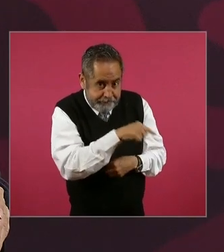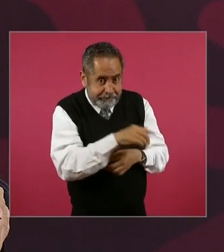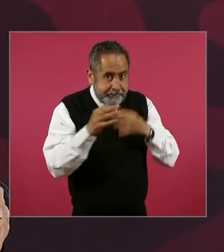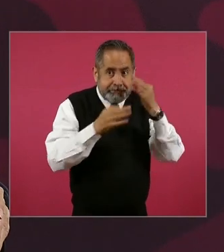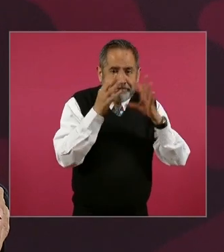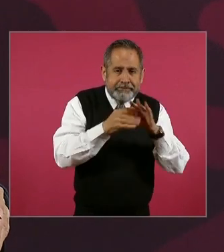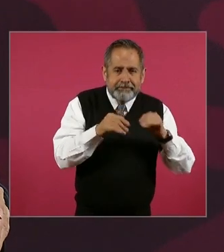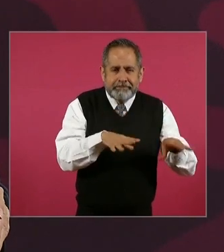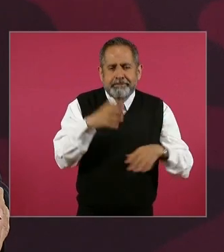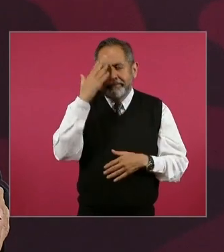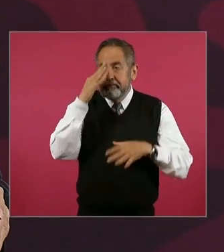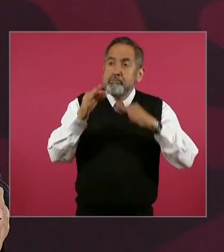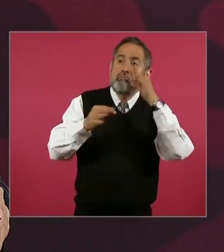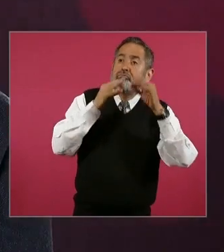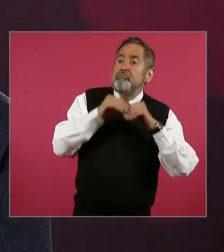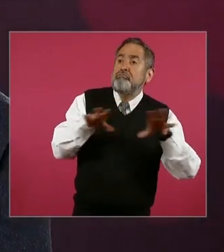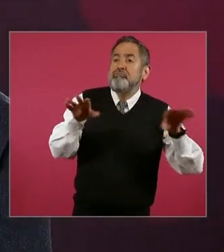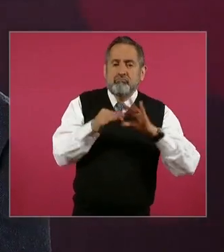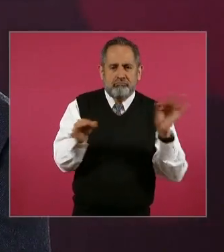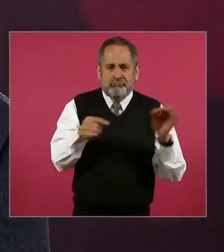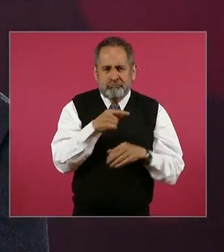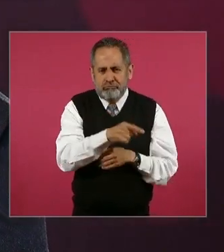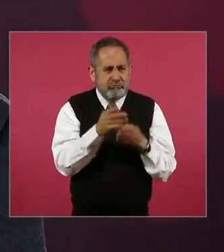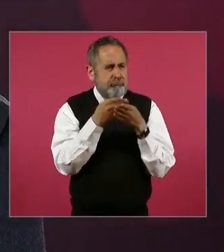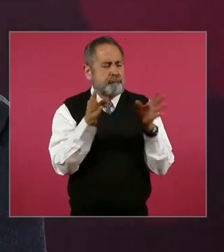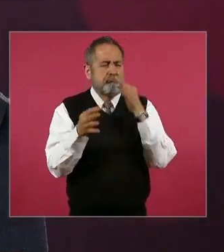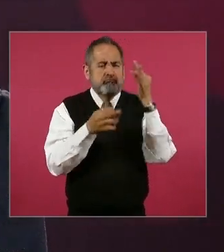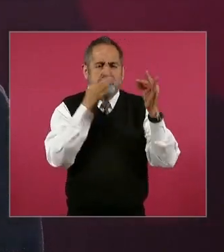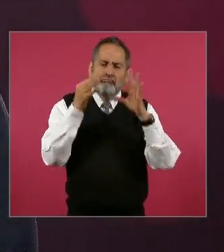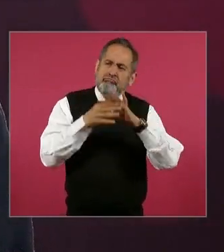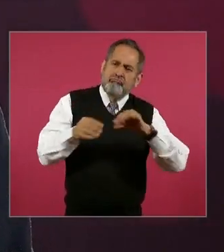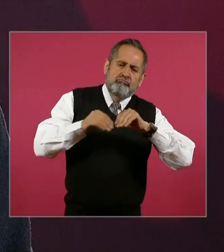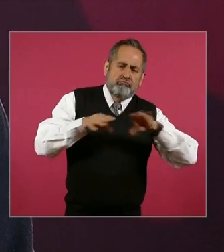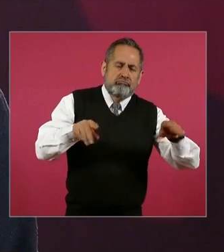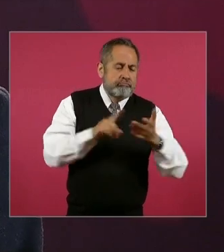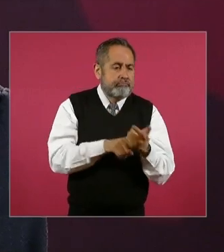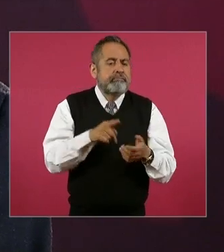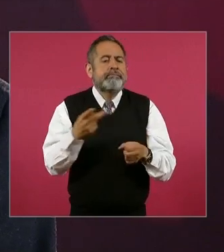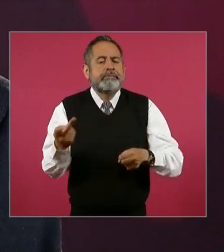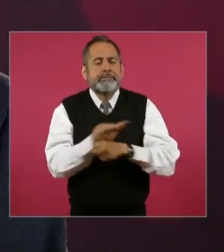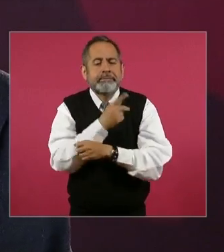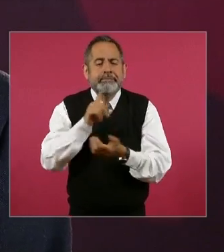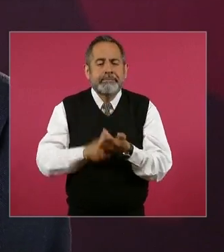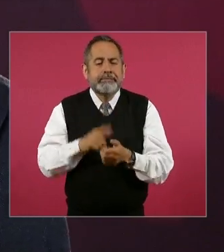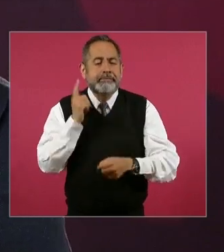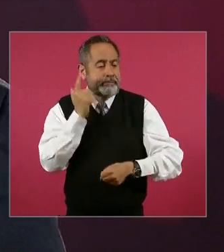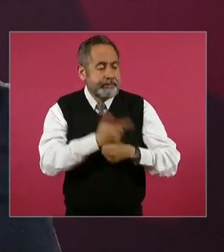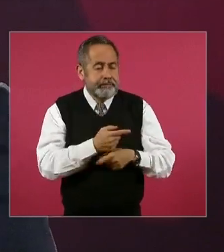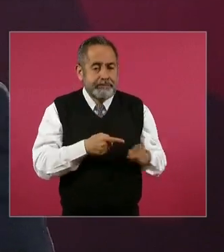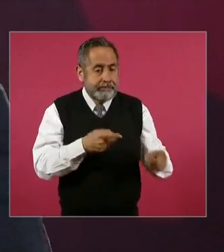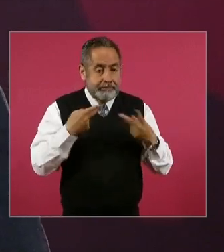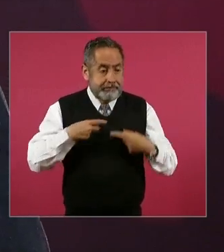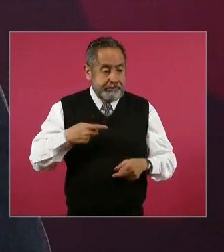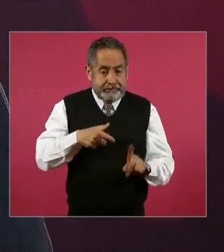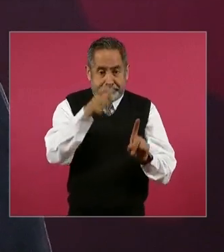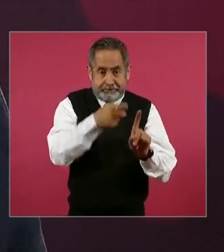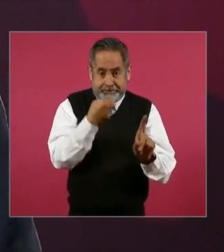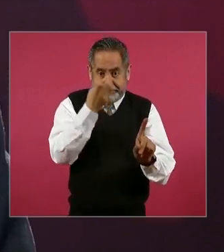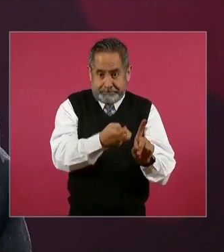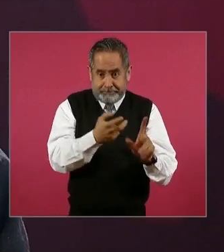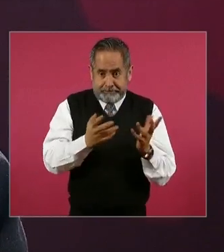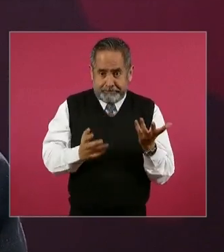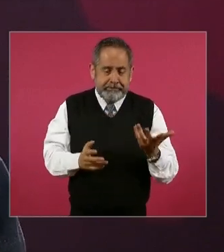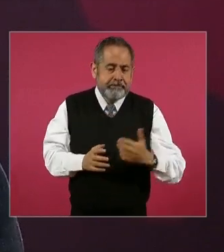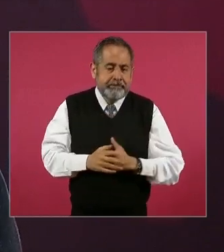momento informaron con muchísima amplitud sobre todo cuando se trataba de esta persona